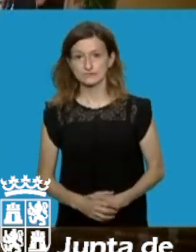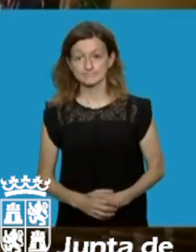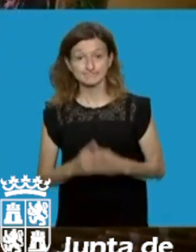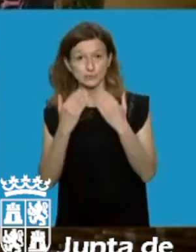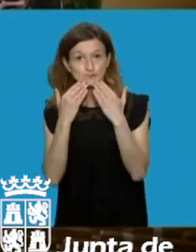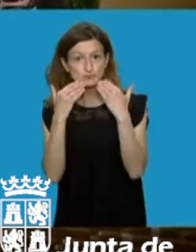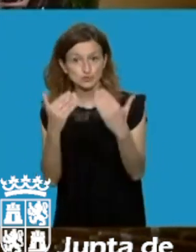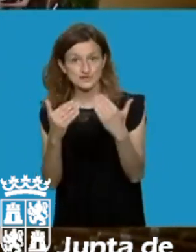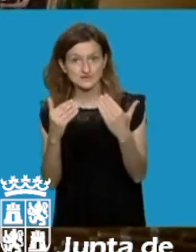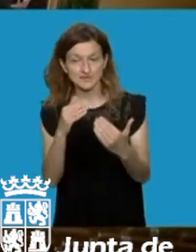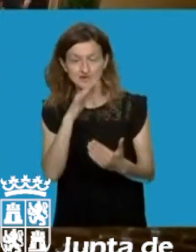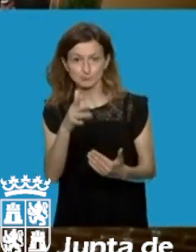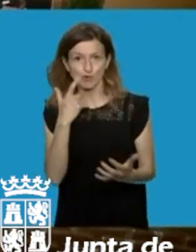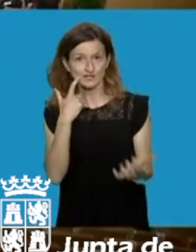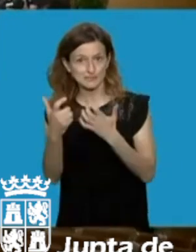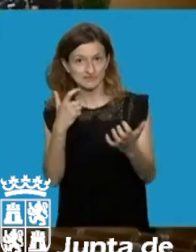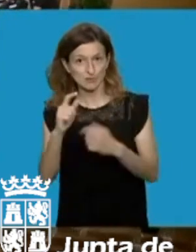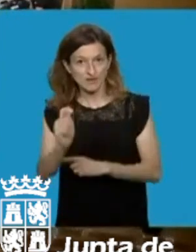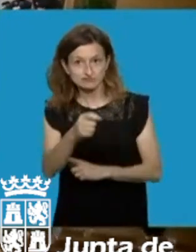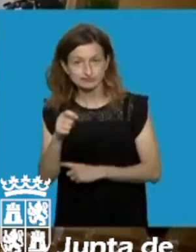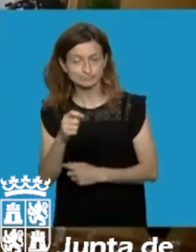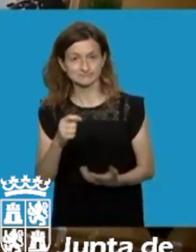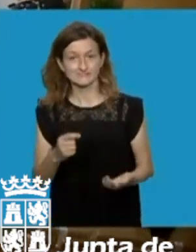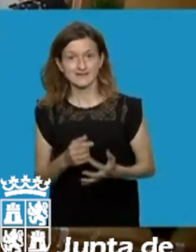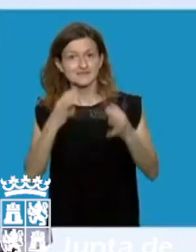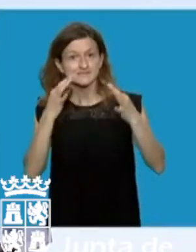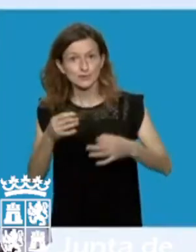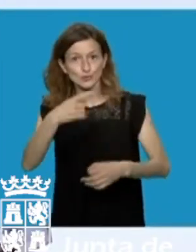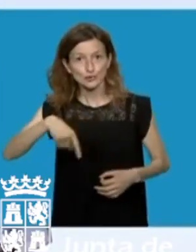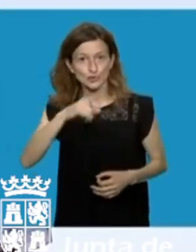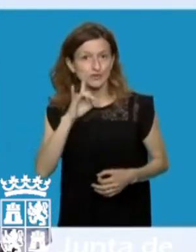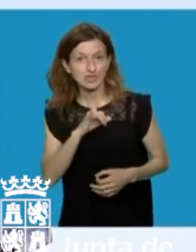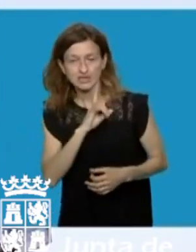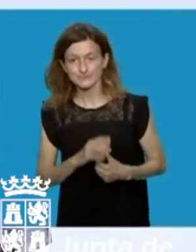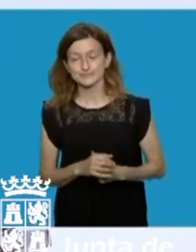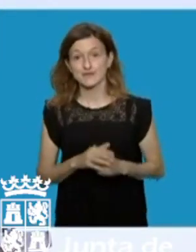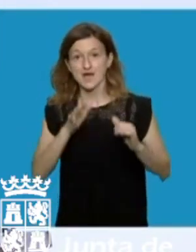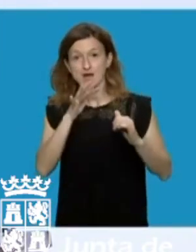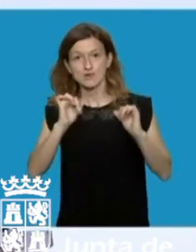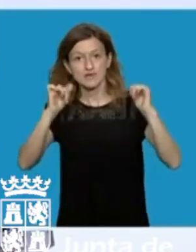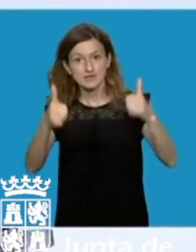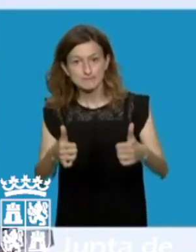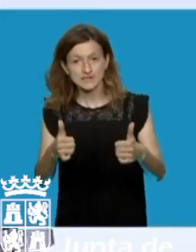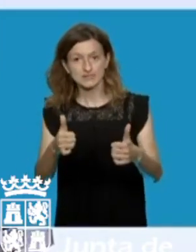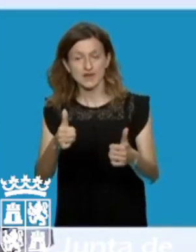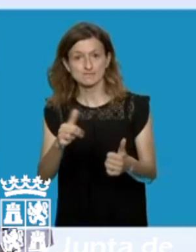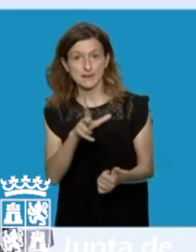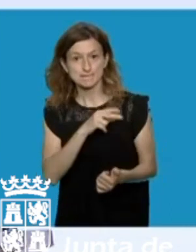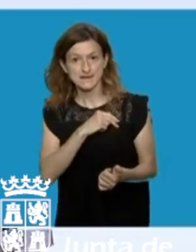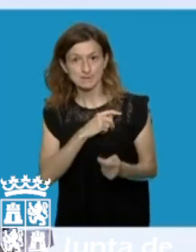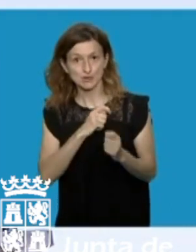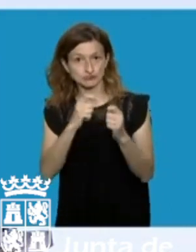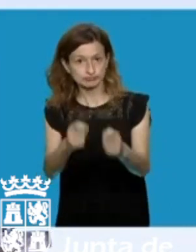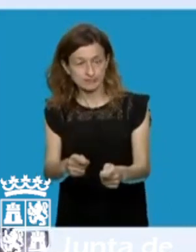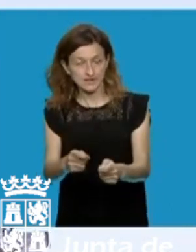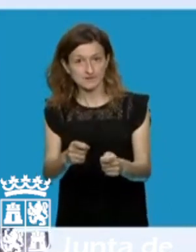Muchísimas gracias por esta espectacular exhibición, que bueno, seguro que les ha dejado con la boca abierta. Vamos ahora sí a comenzar con la entrega de los